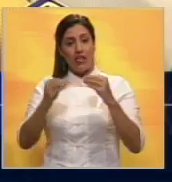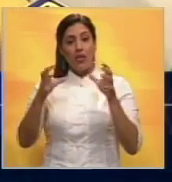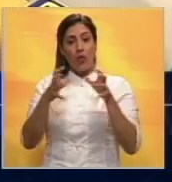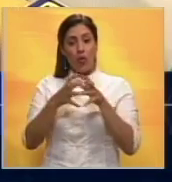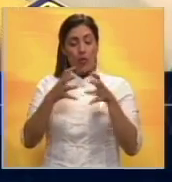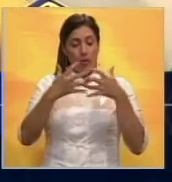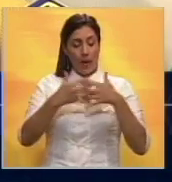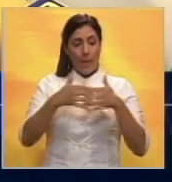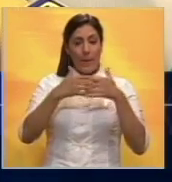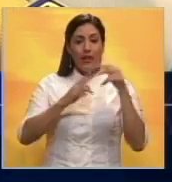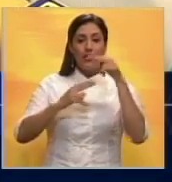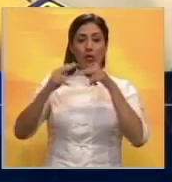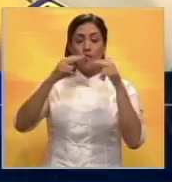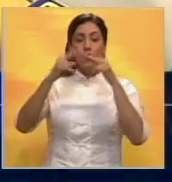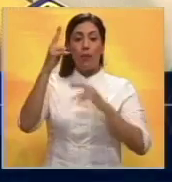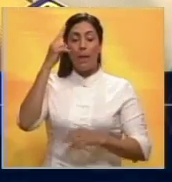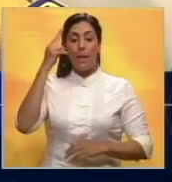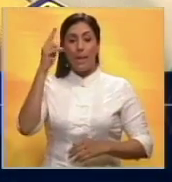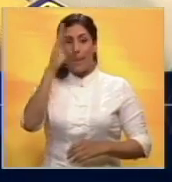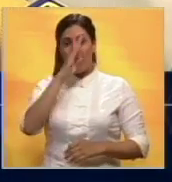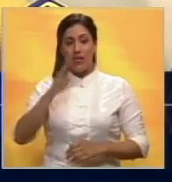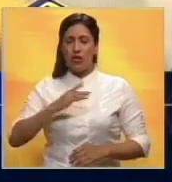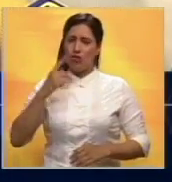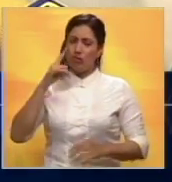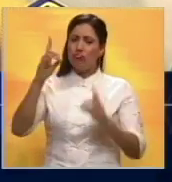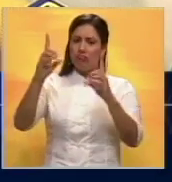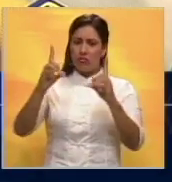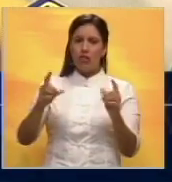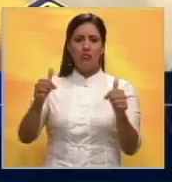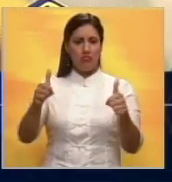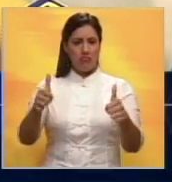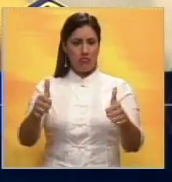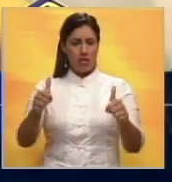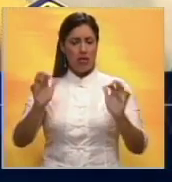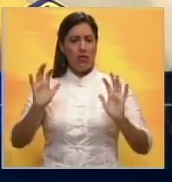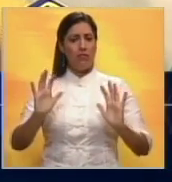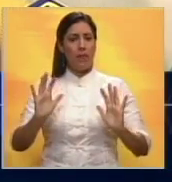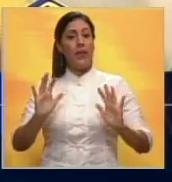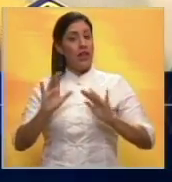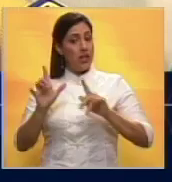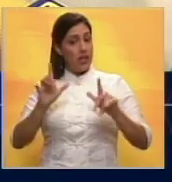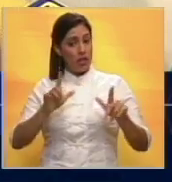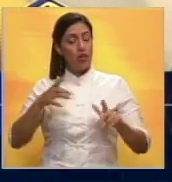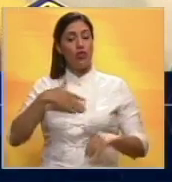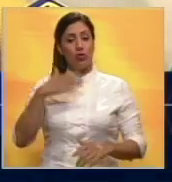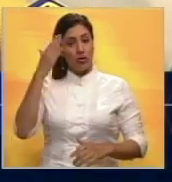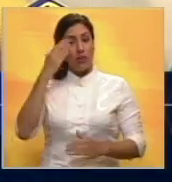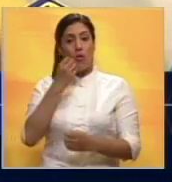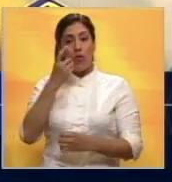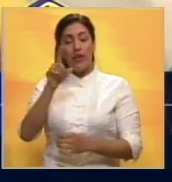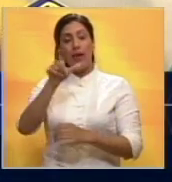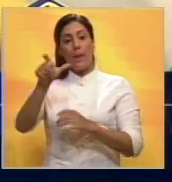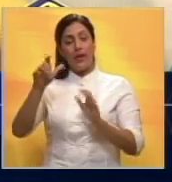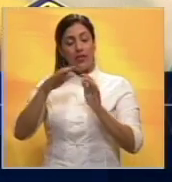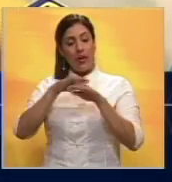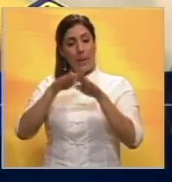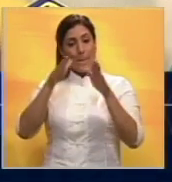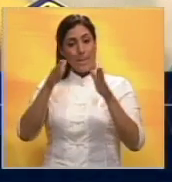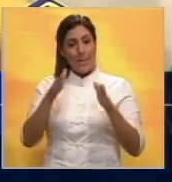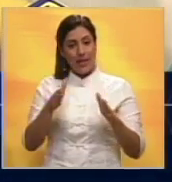la empresa que eh nos parece una decisión muy acertada eh Ya le hicimos saber a los ministros